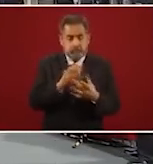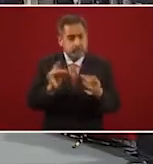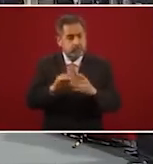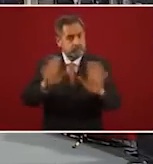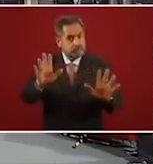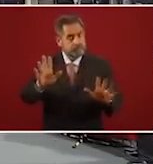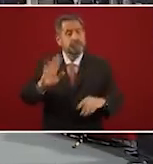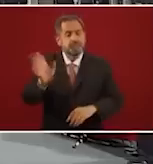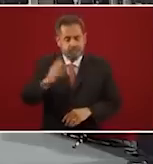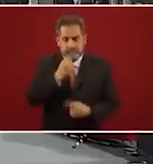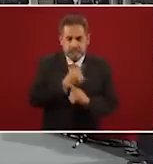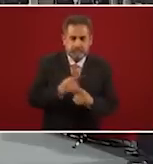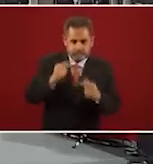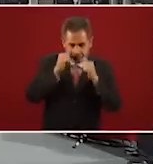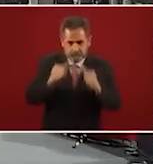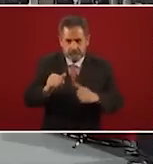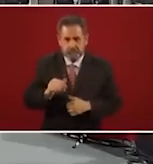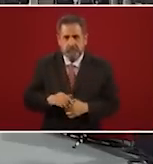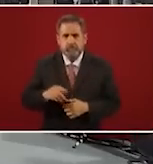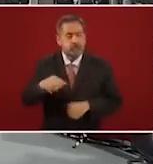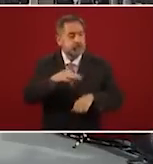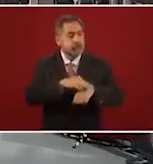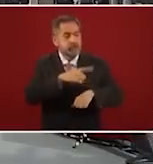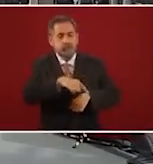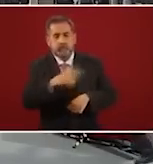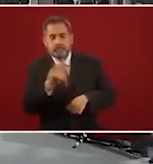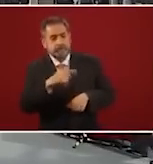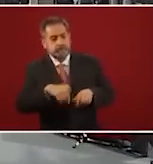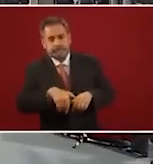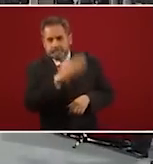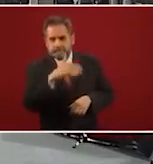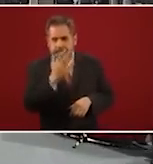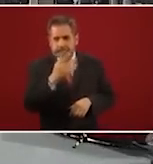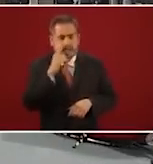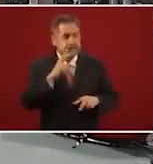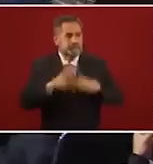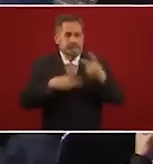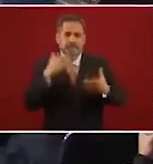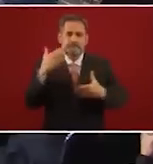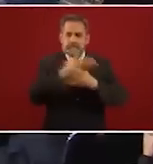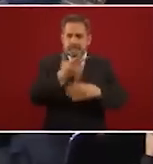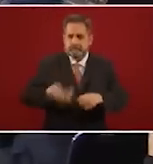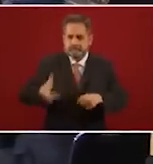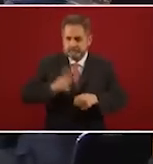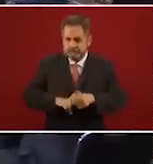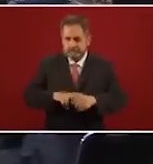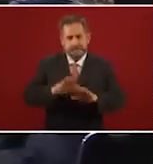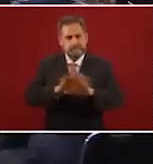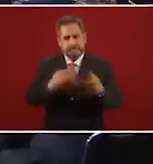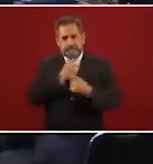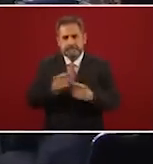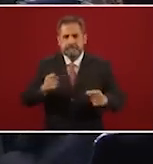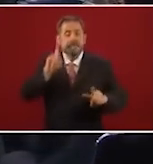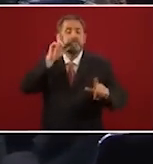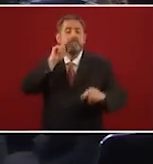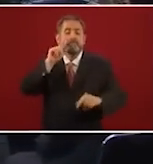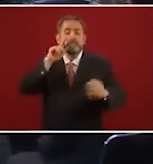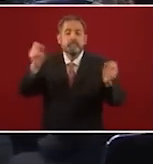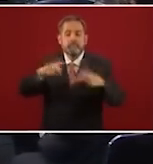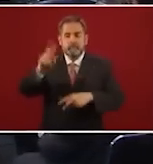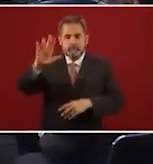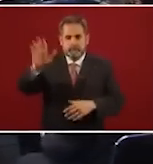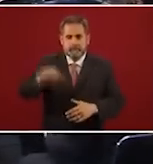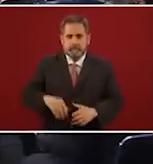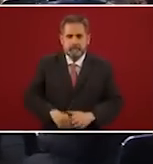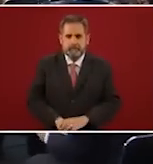y a los niños, y los médicos ya tienen que irse al hospital infantil. Mañana nos vemos.